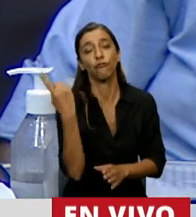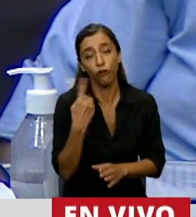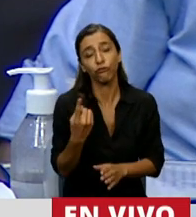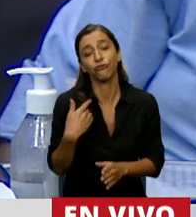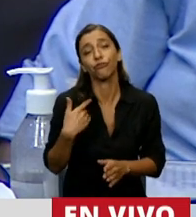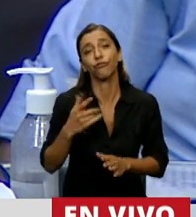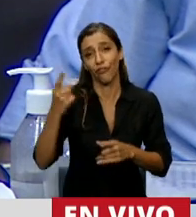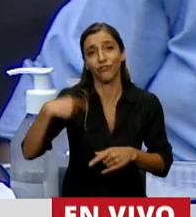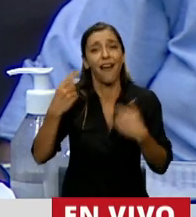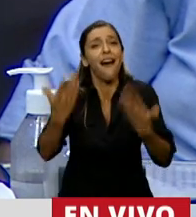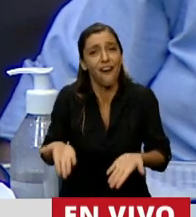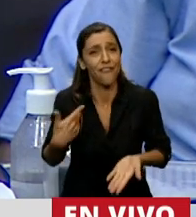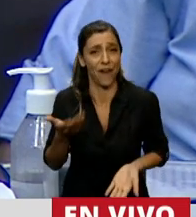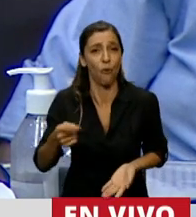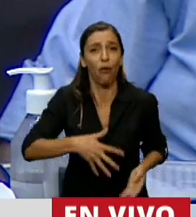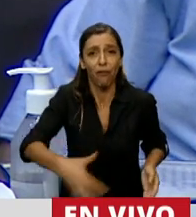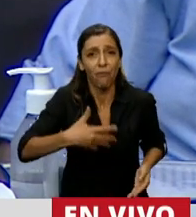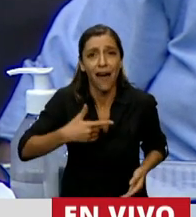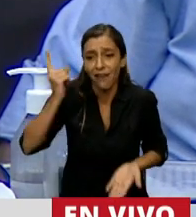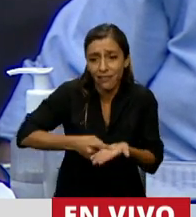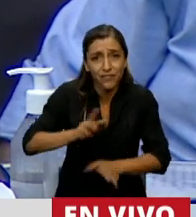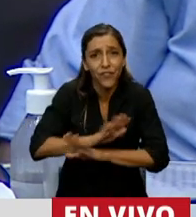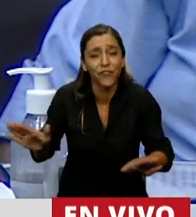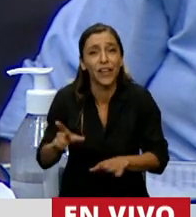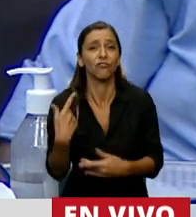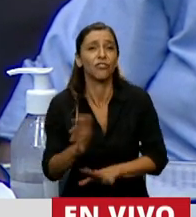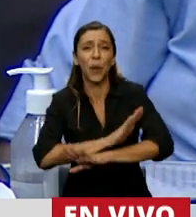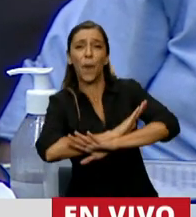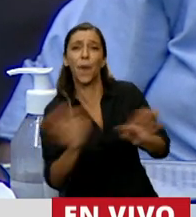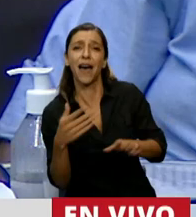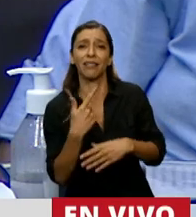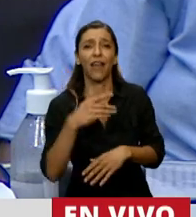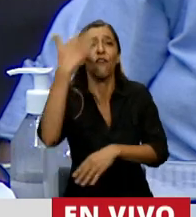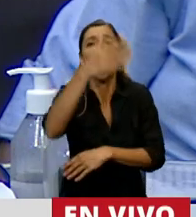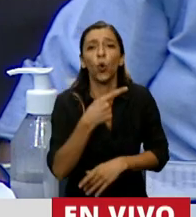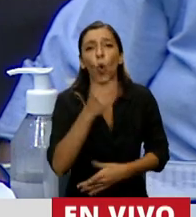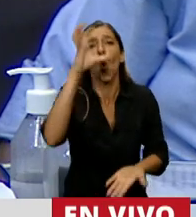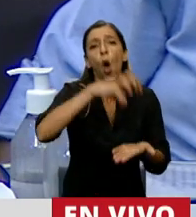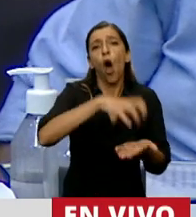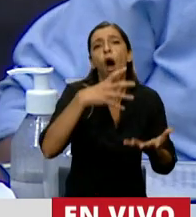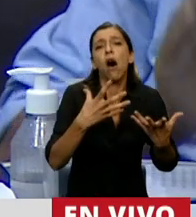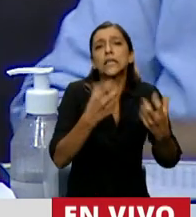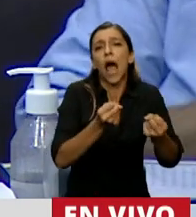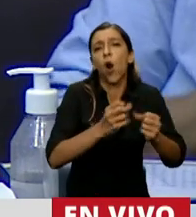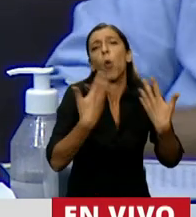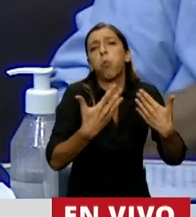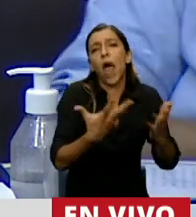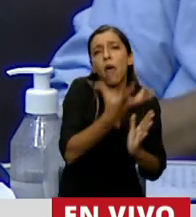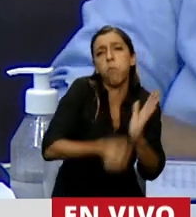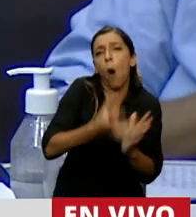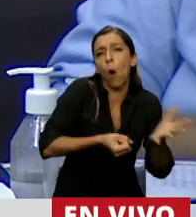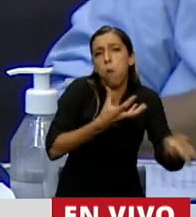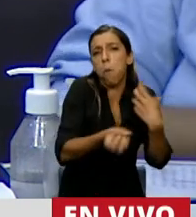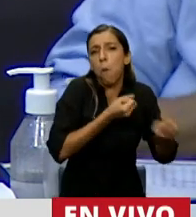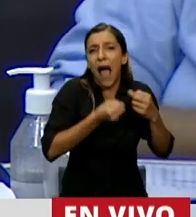interrupción voluntaria del embarazo, no permitamos nunca más que desfinancien el sistema de salud argentino y que el Estado se achique como